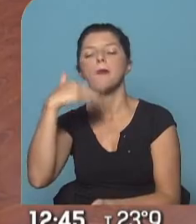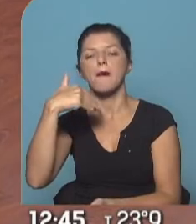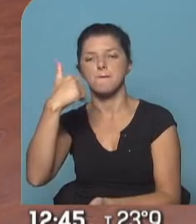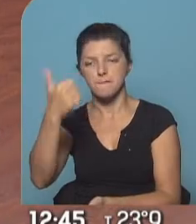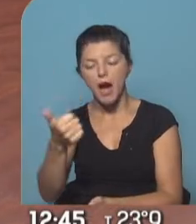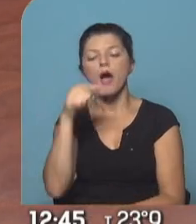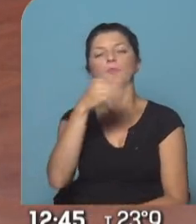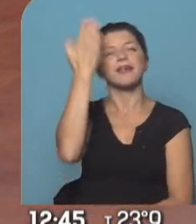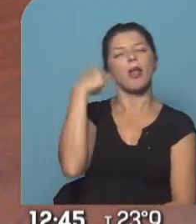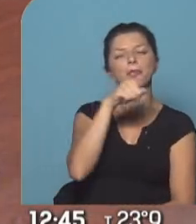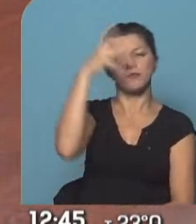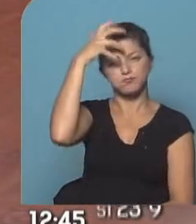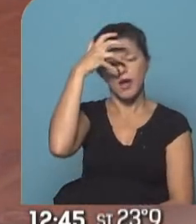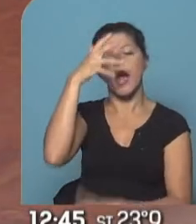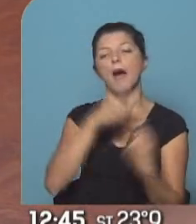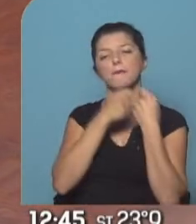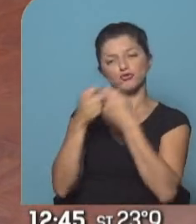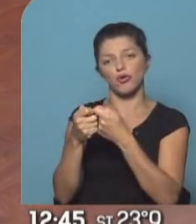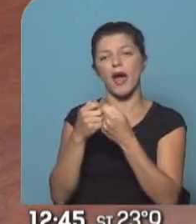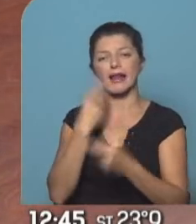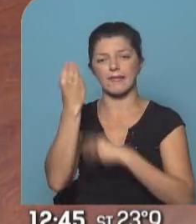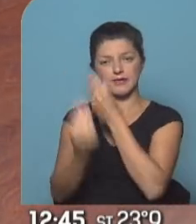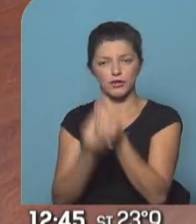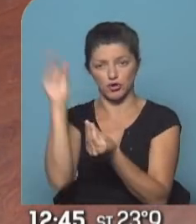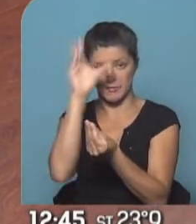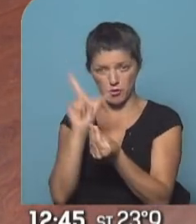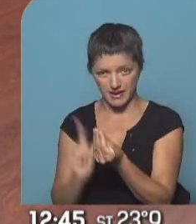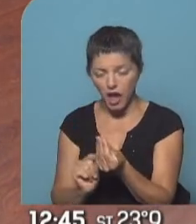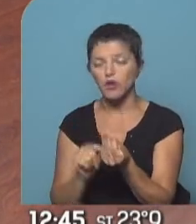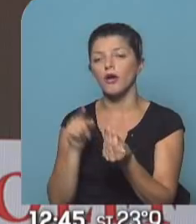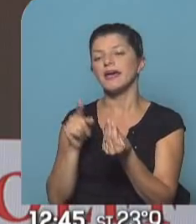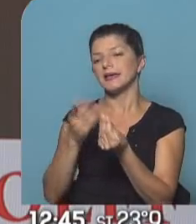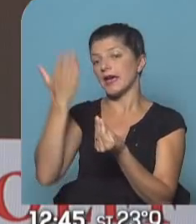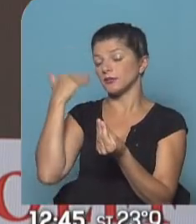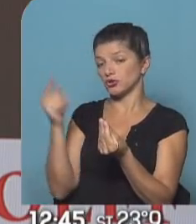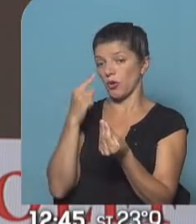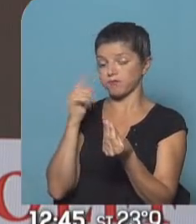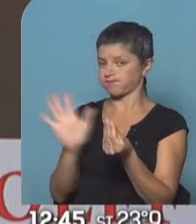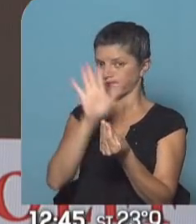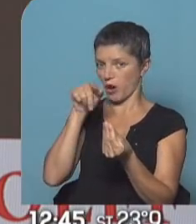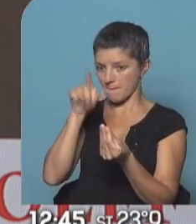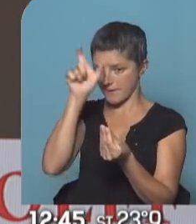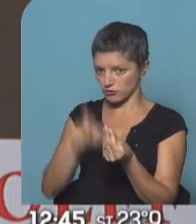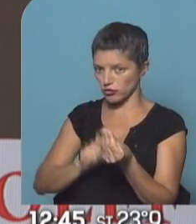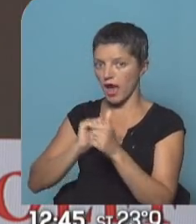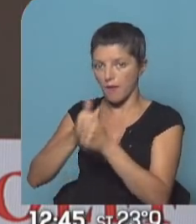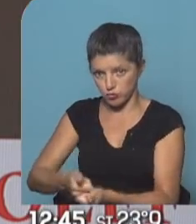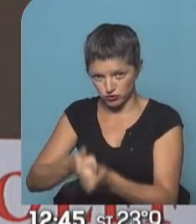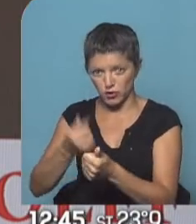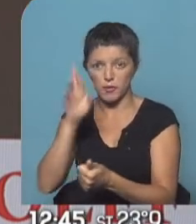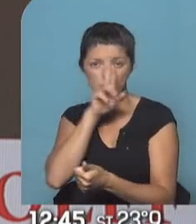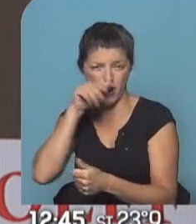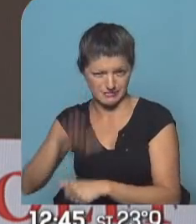al candidato republicano, que estaba tachado de haber abusado de una menor en su momento, un juez. Y en esas